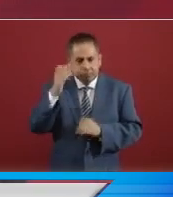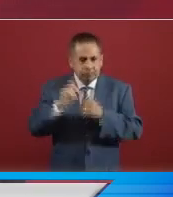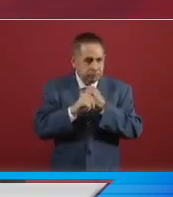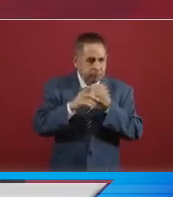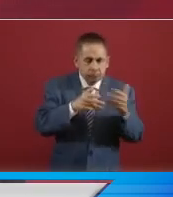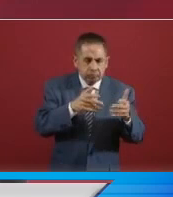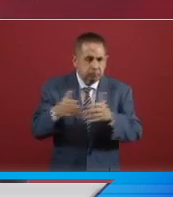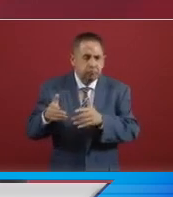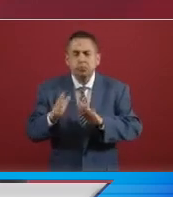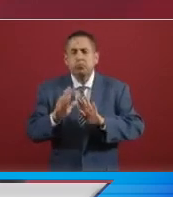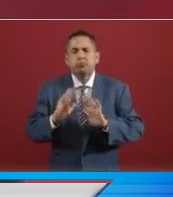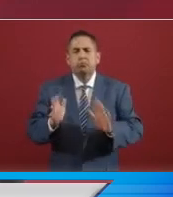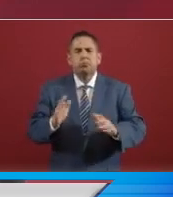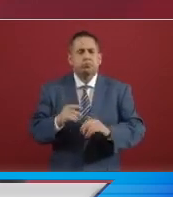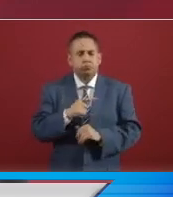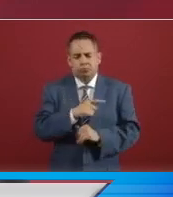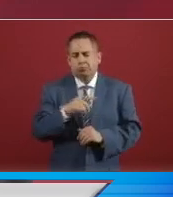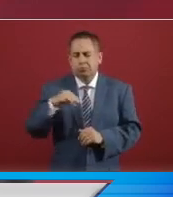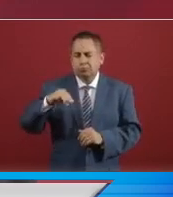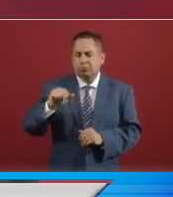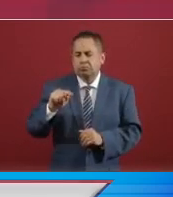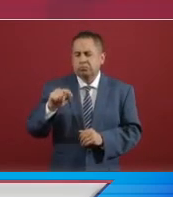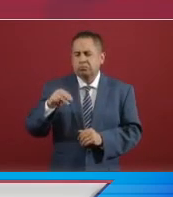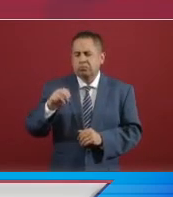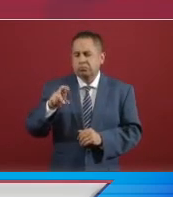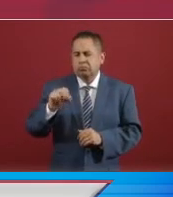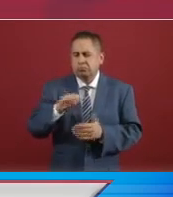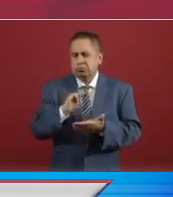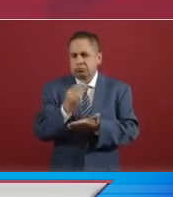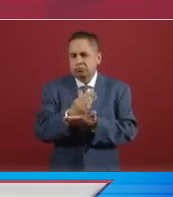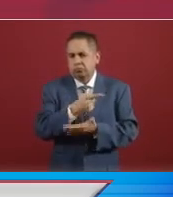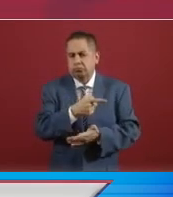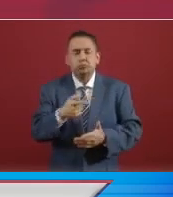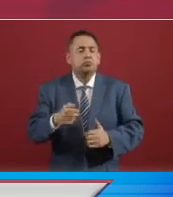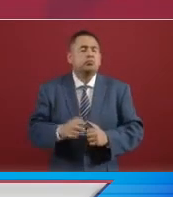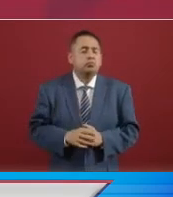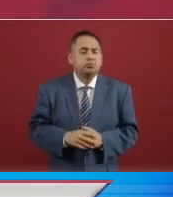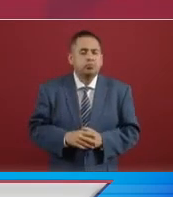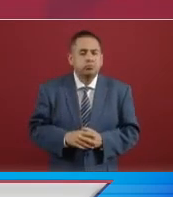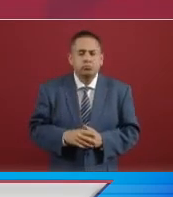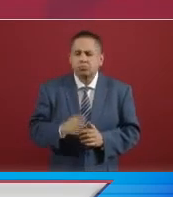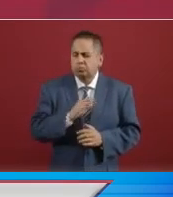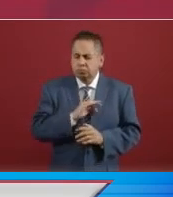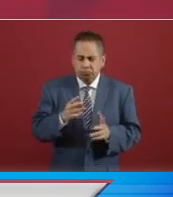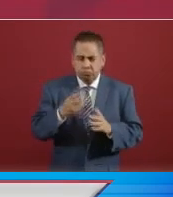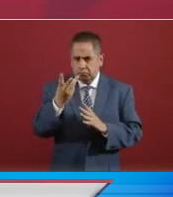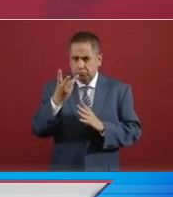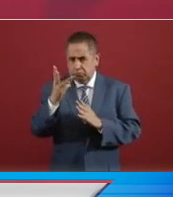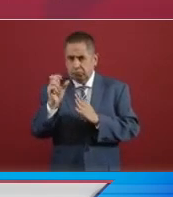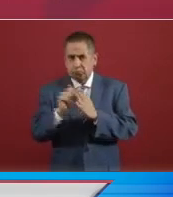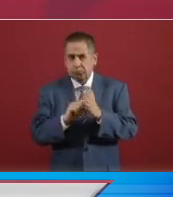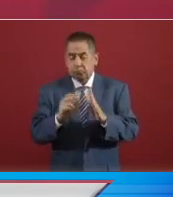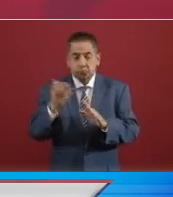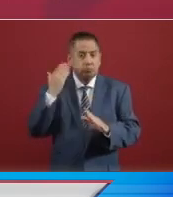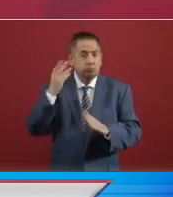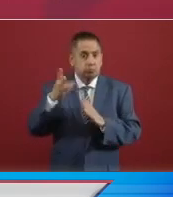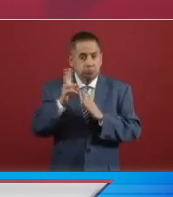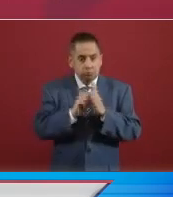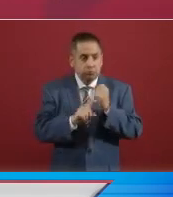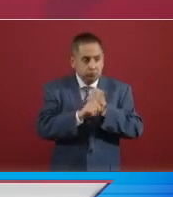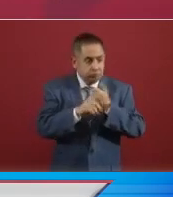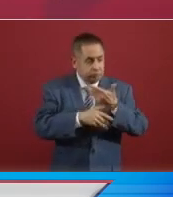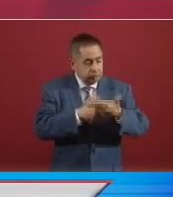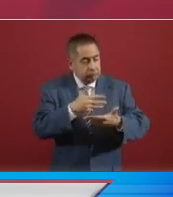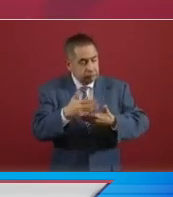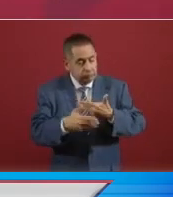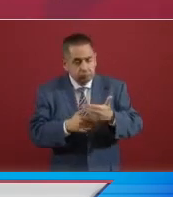ya 3 meses. Solo se tenía pendiente la situación de una empresa vinculada con Coca-Cola, pero se transita hacia la normalidad. Estos hechos se dieron